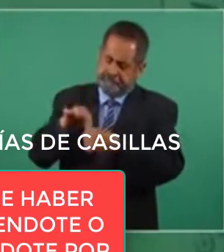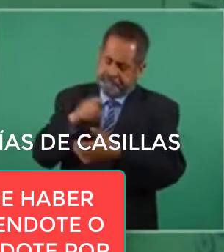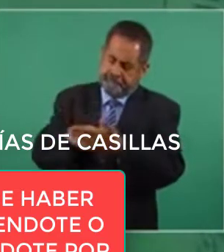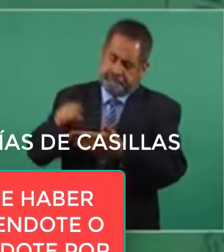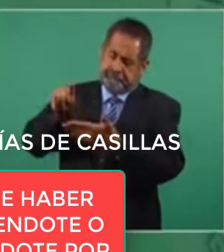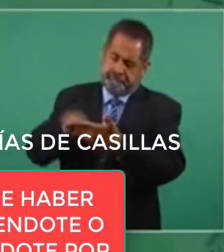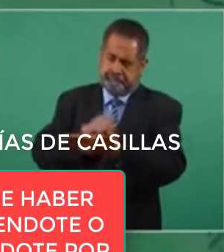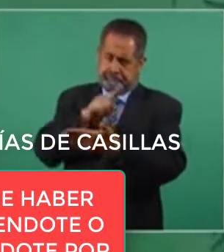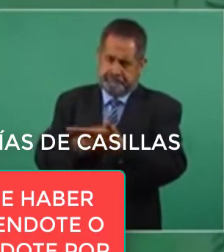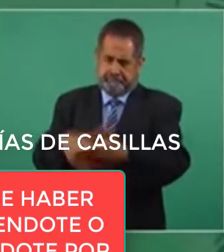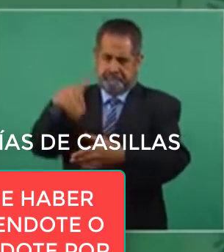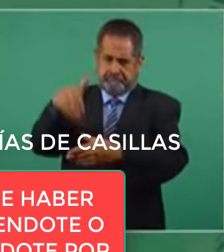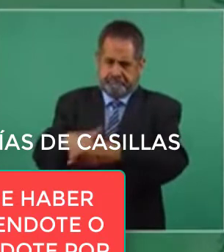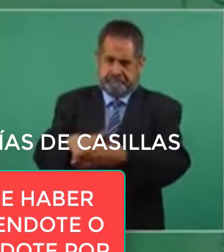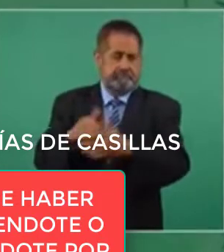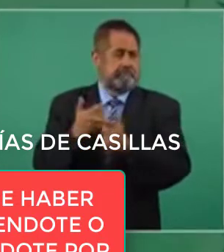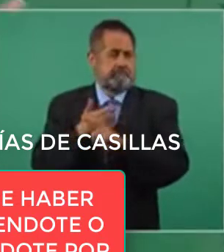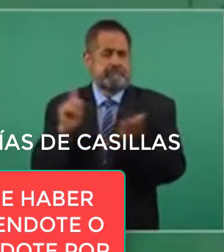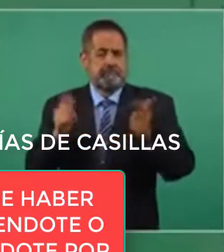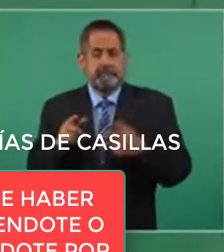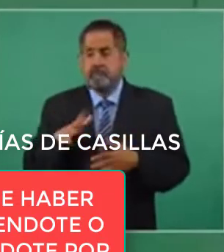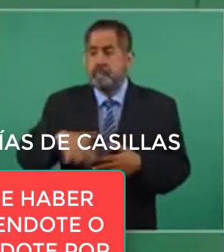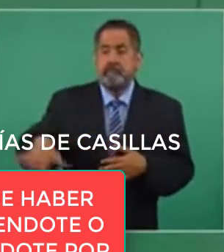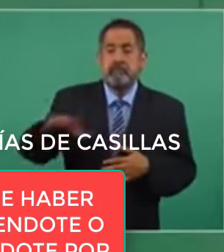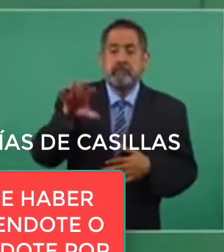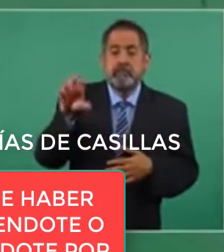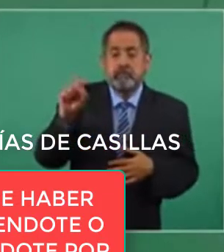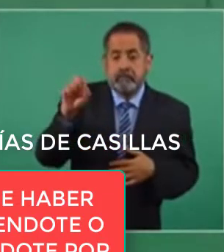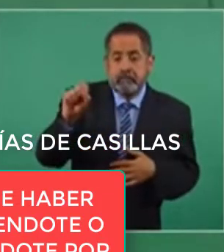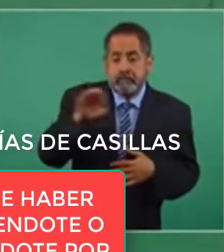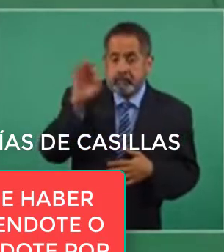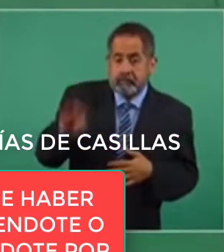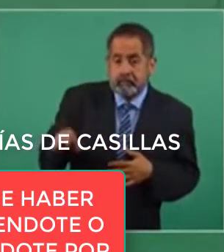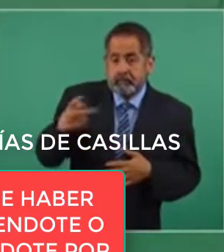Si votan el 60% de los ciudadanos,